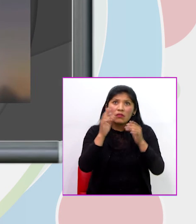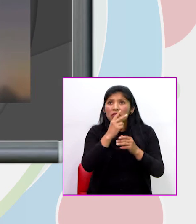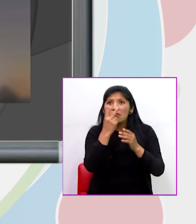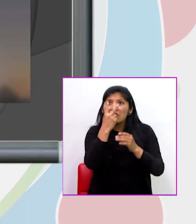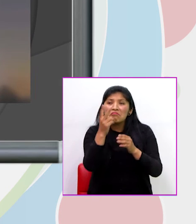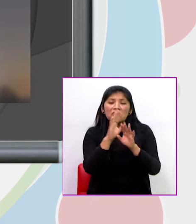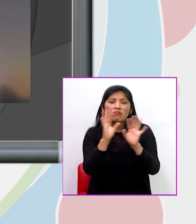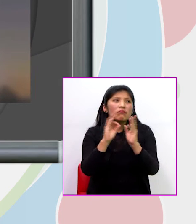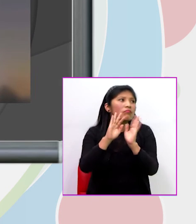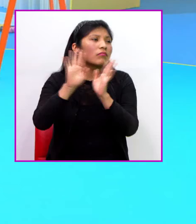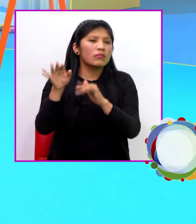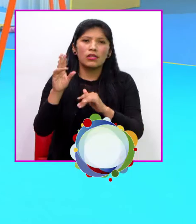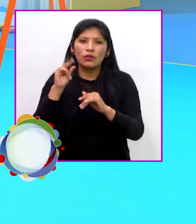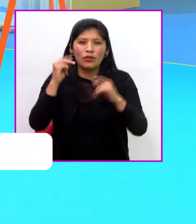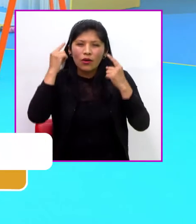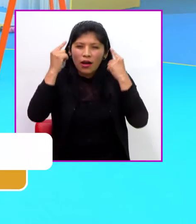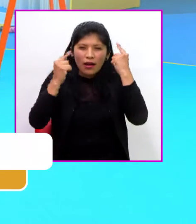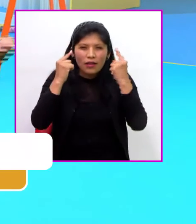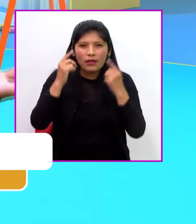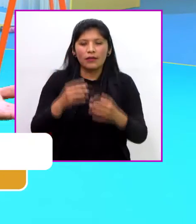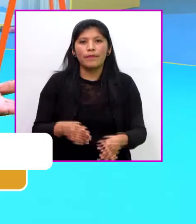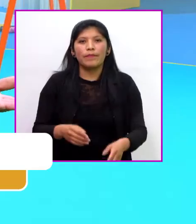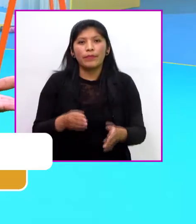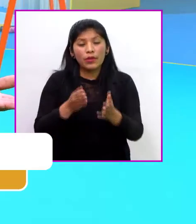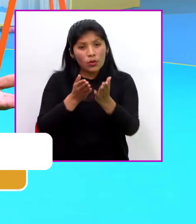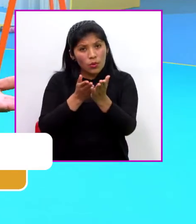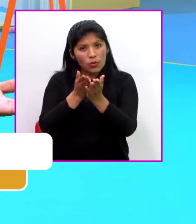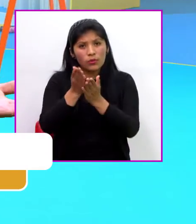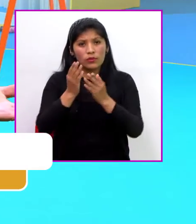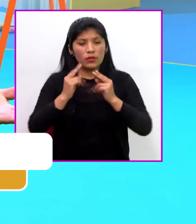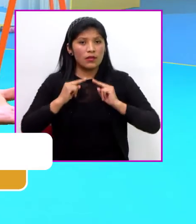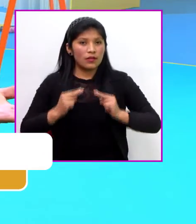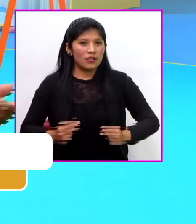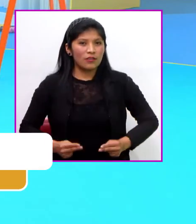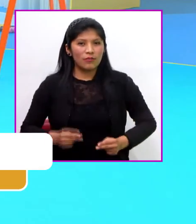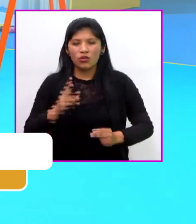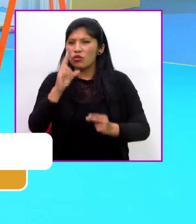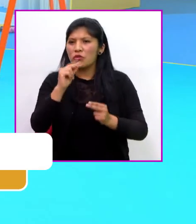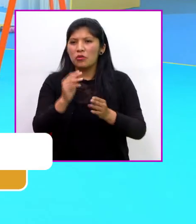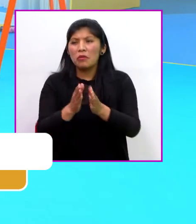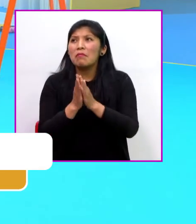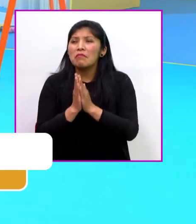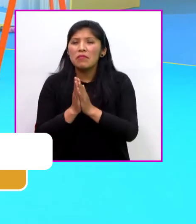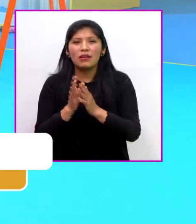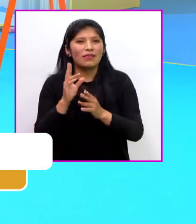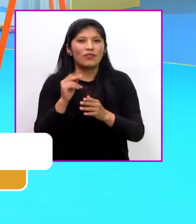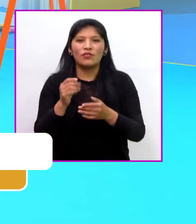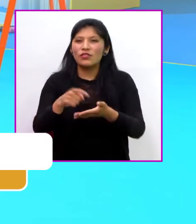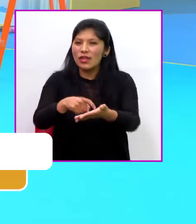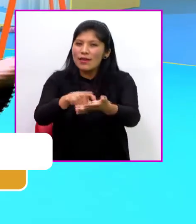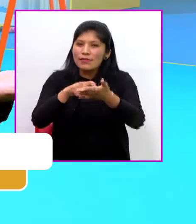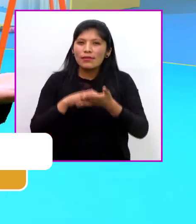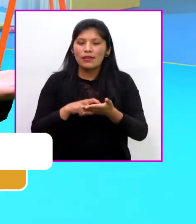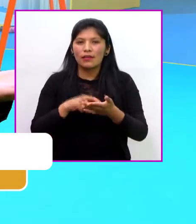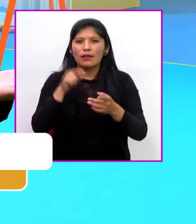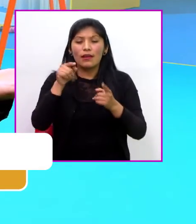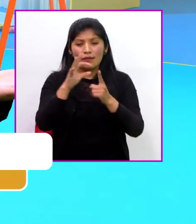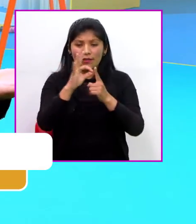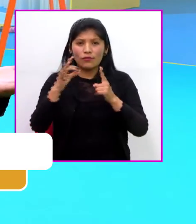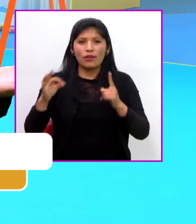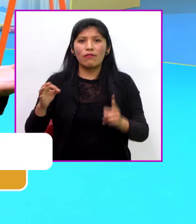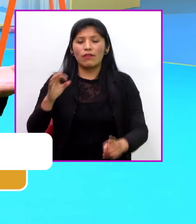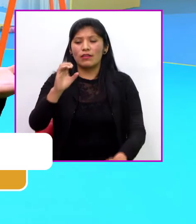frase, analízala. Los derechos humanos no se mendigan, se exigen. Esta es una frase